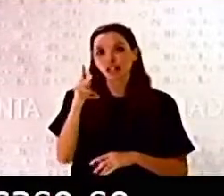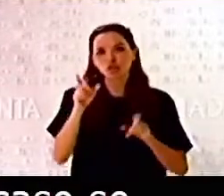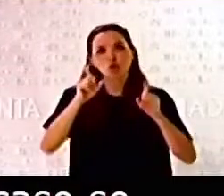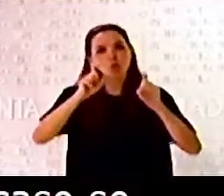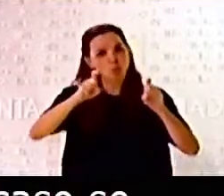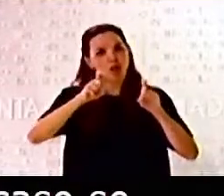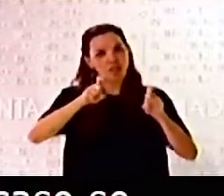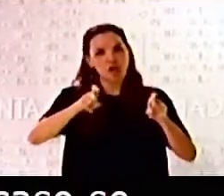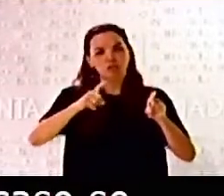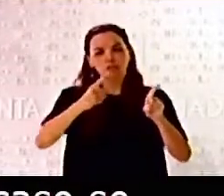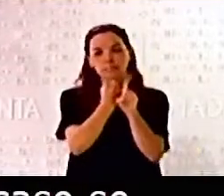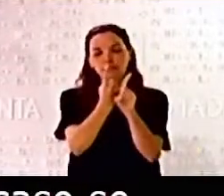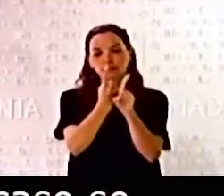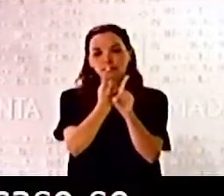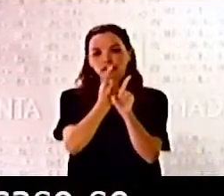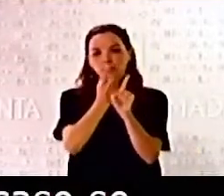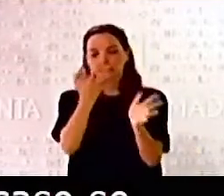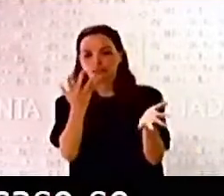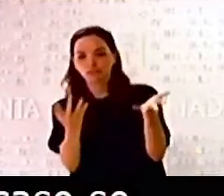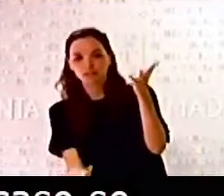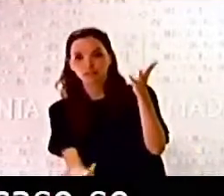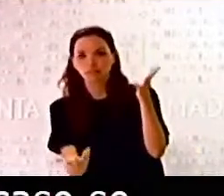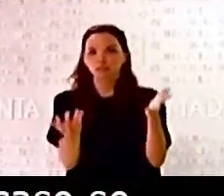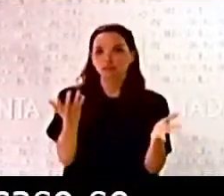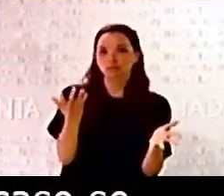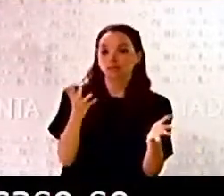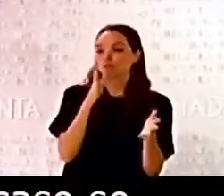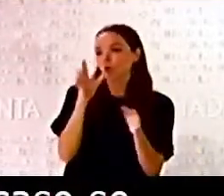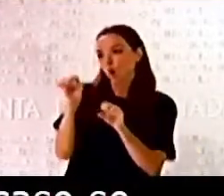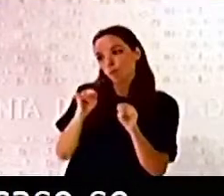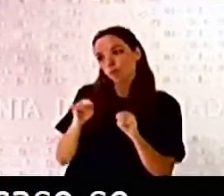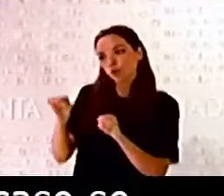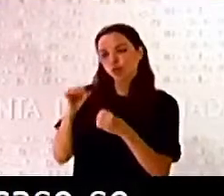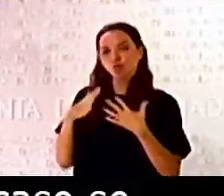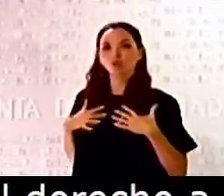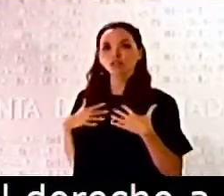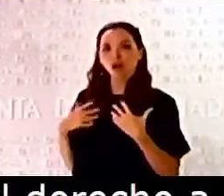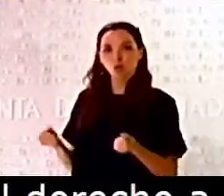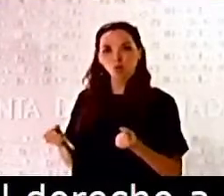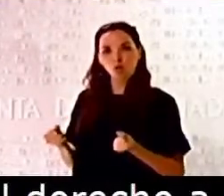educación con el derecho a la protección de la salud y el derecho a la vida.